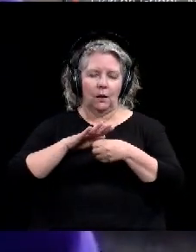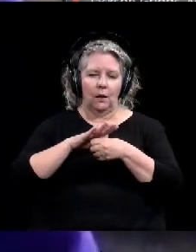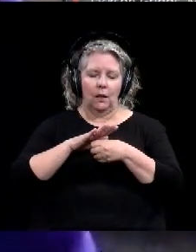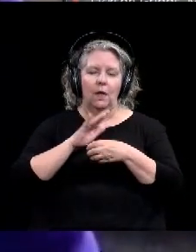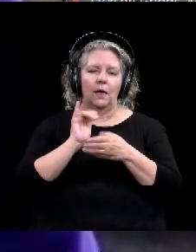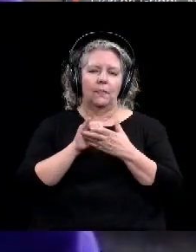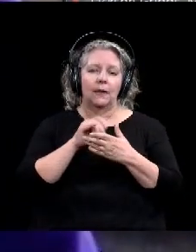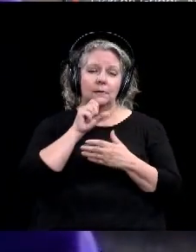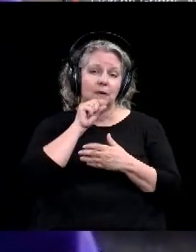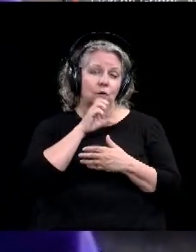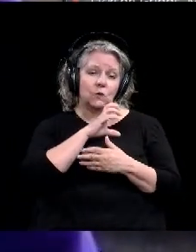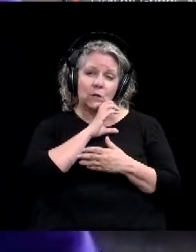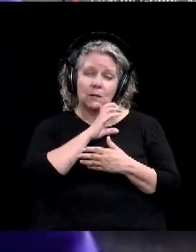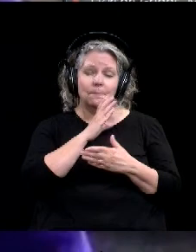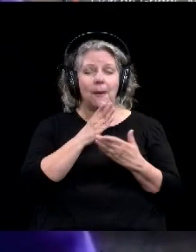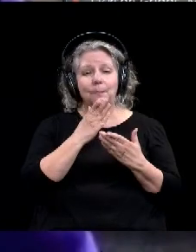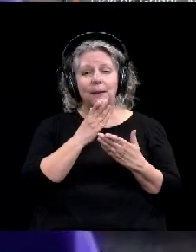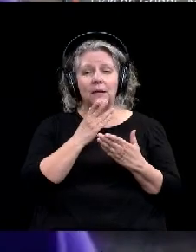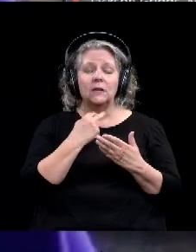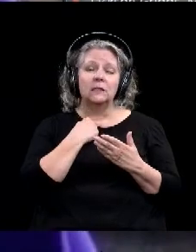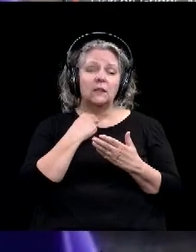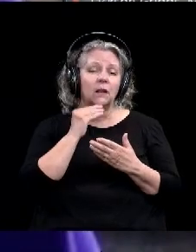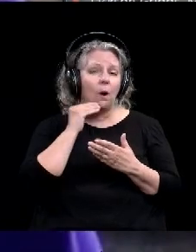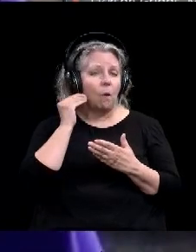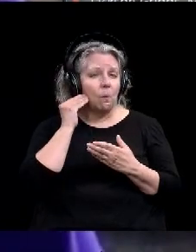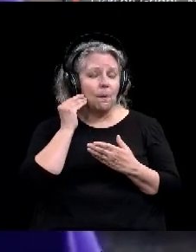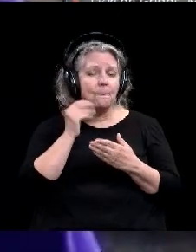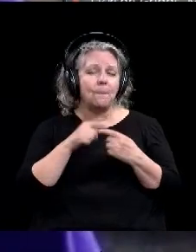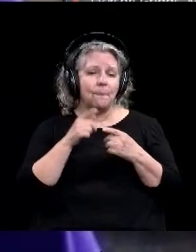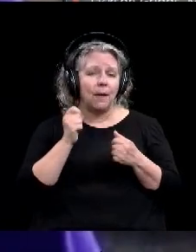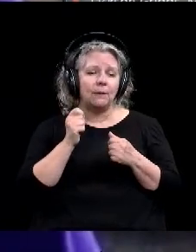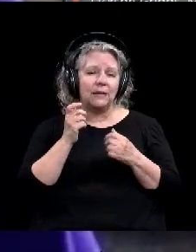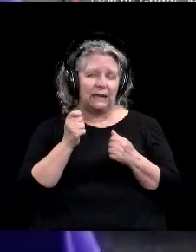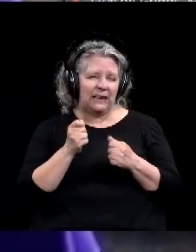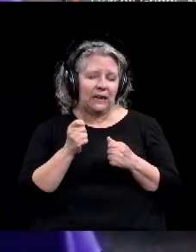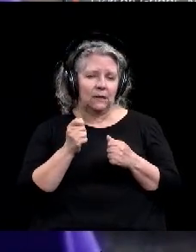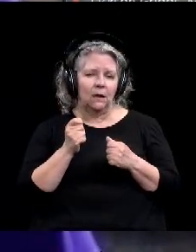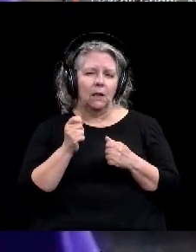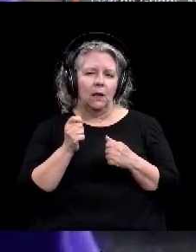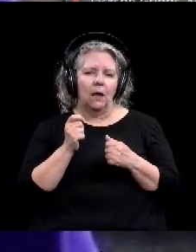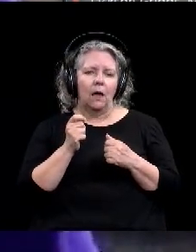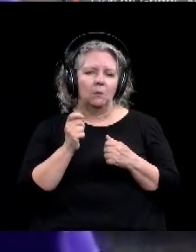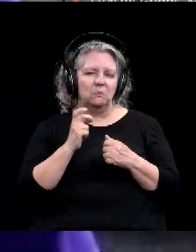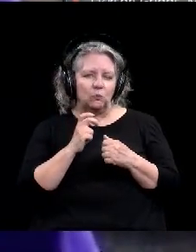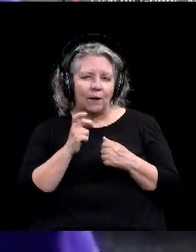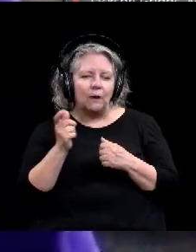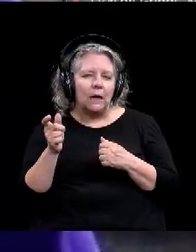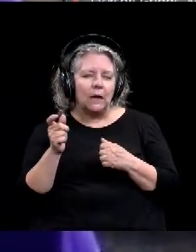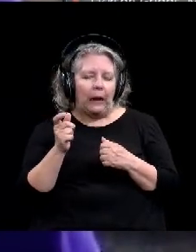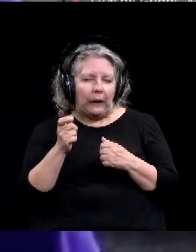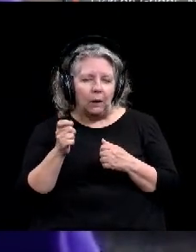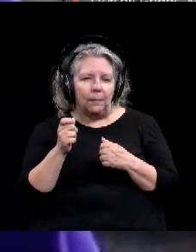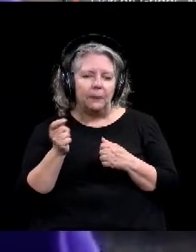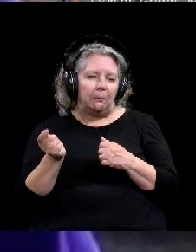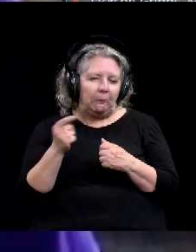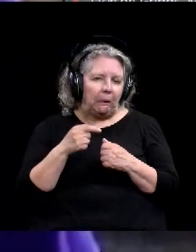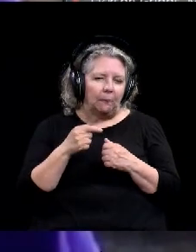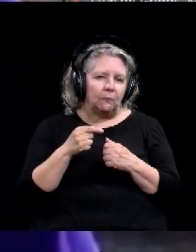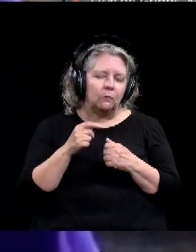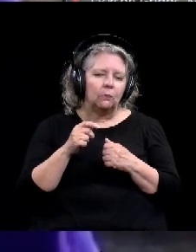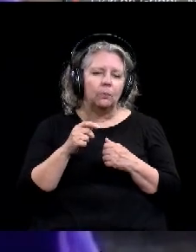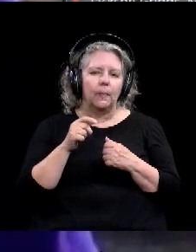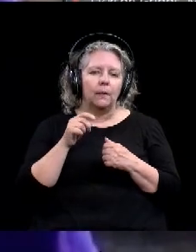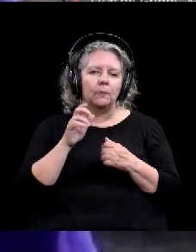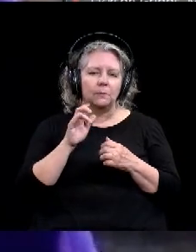área para que se vengan a y allí tenemos esa locación identificada